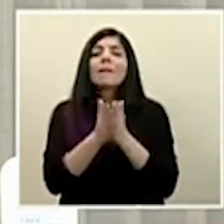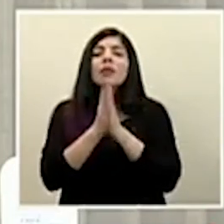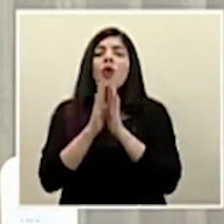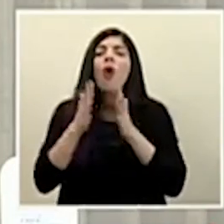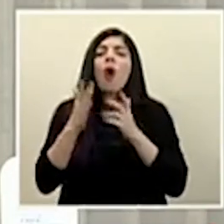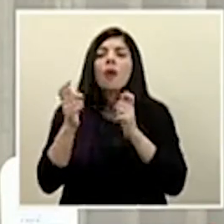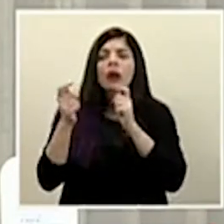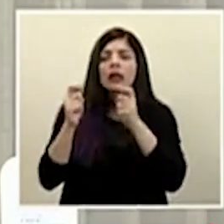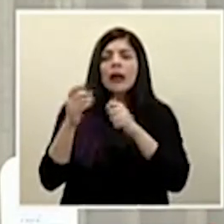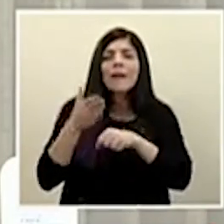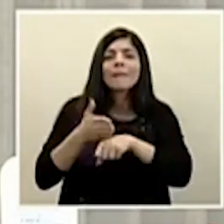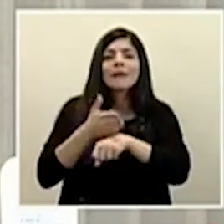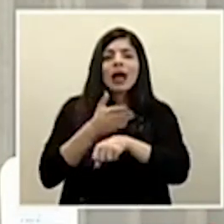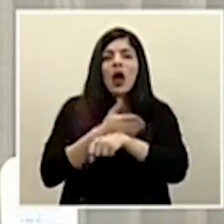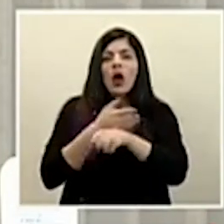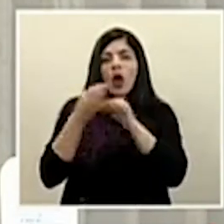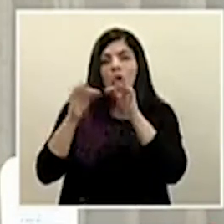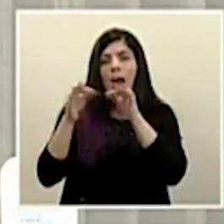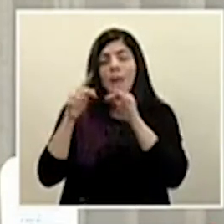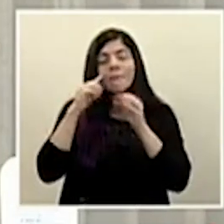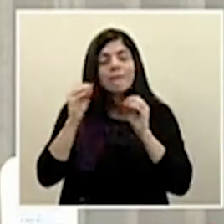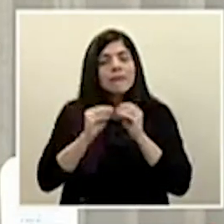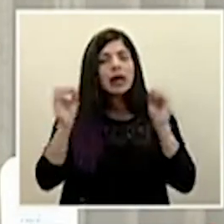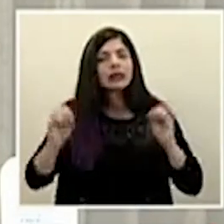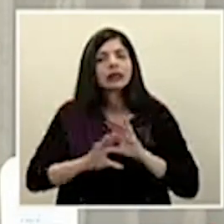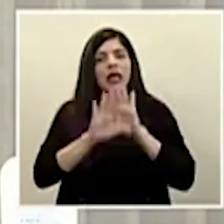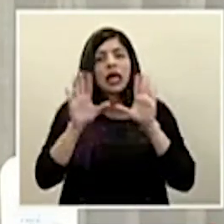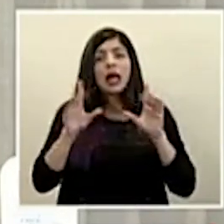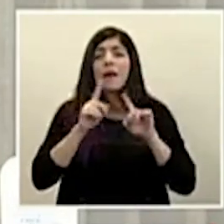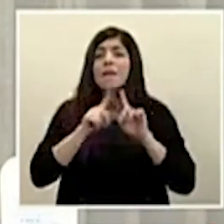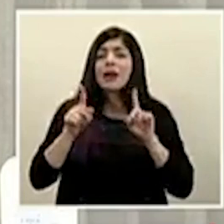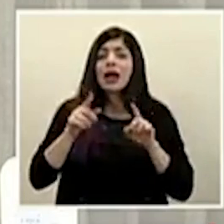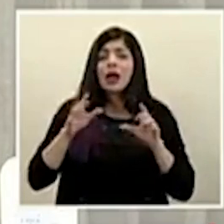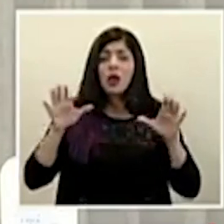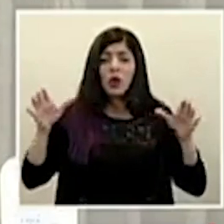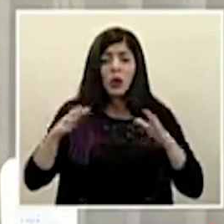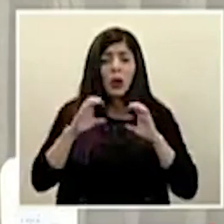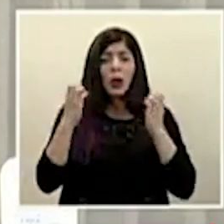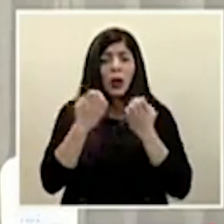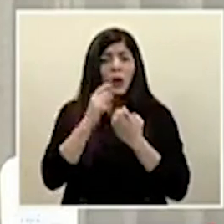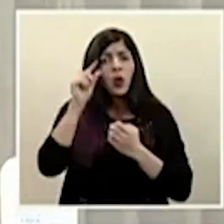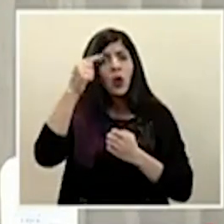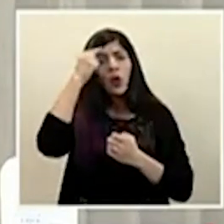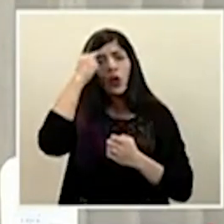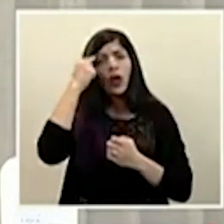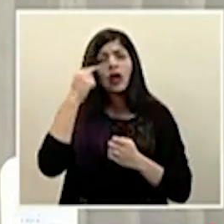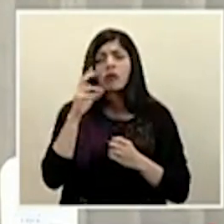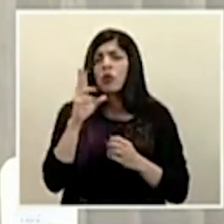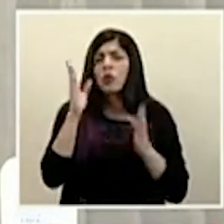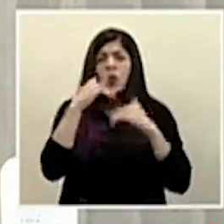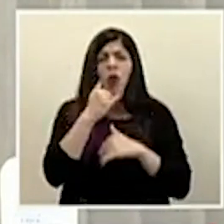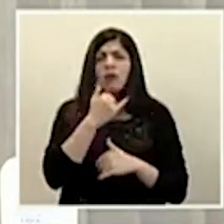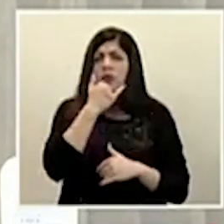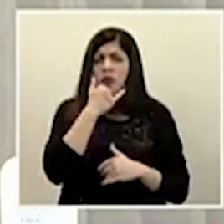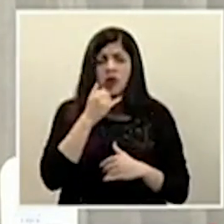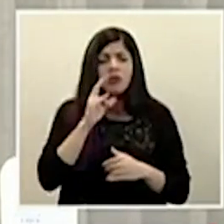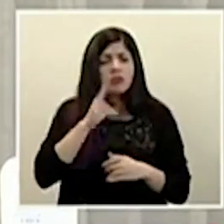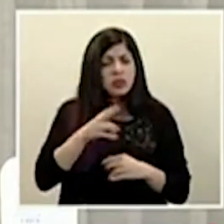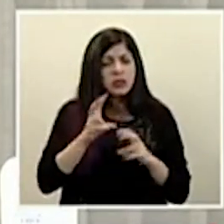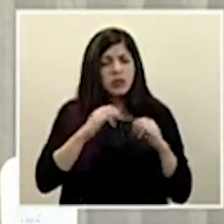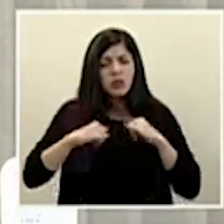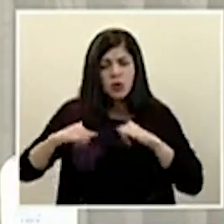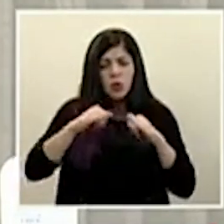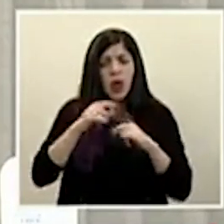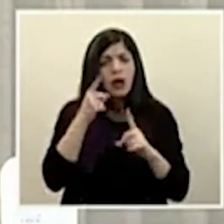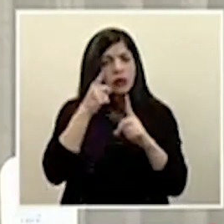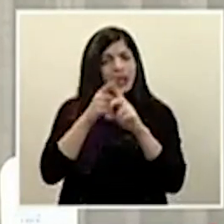mejorar la redacción en aras de la claridad. Pero la línea de gobierno en esto es unívoca, se avanza con el tema de las